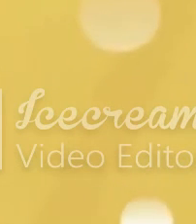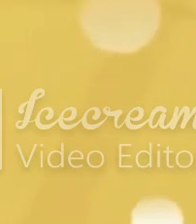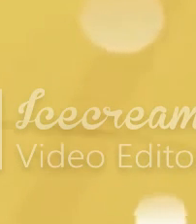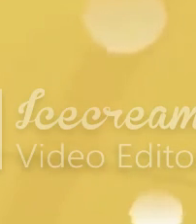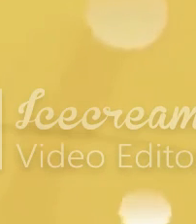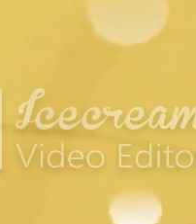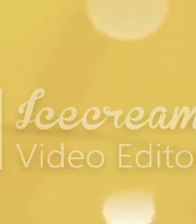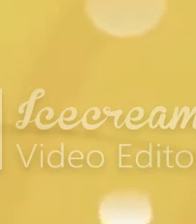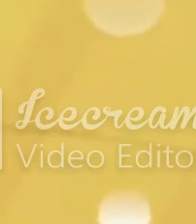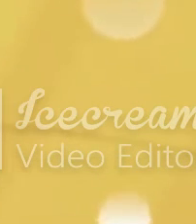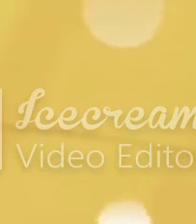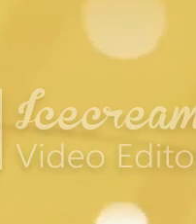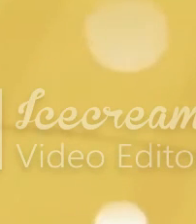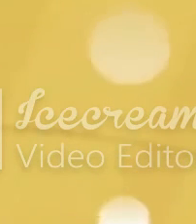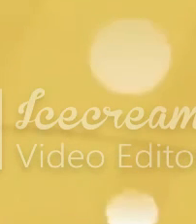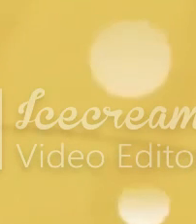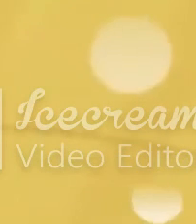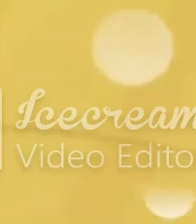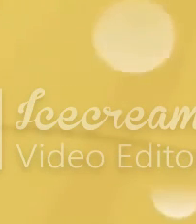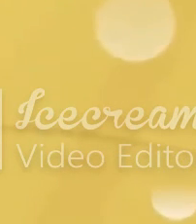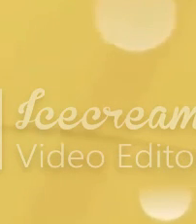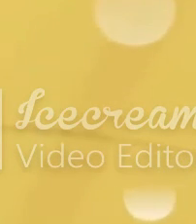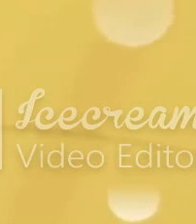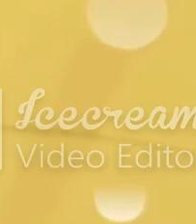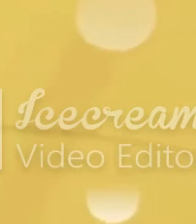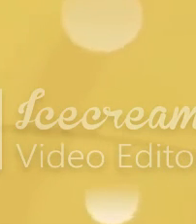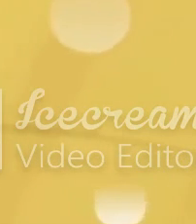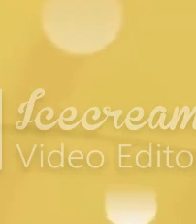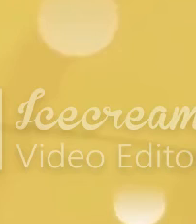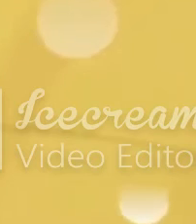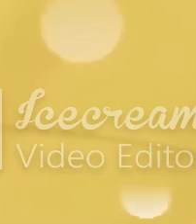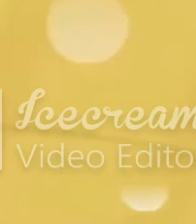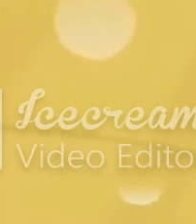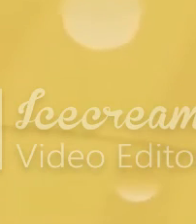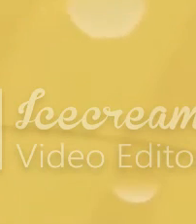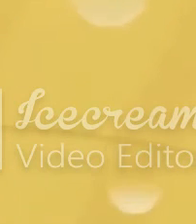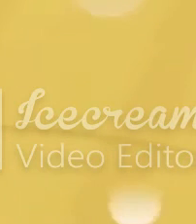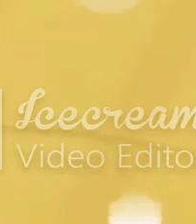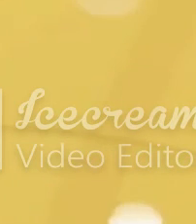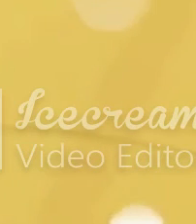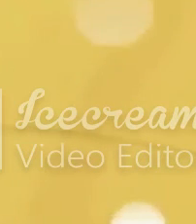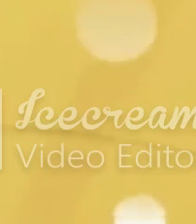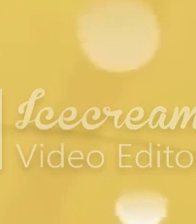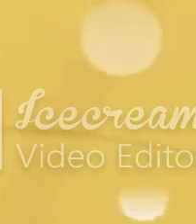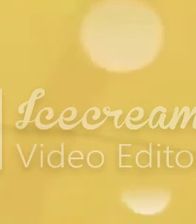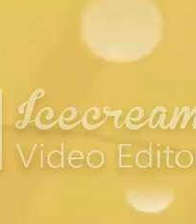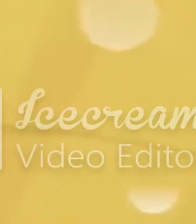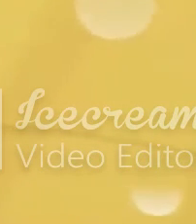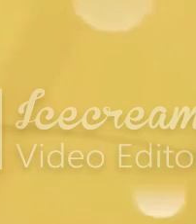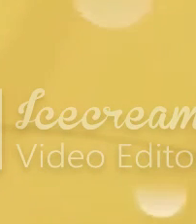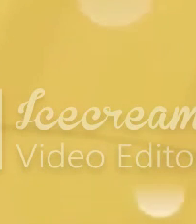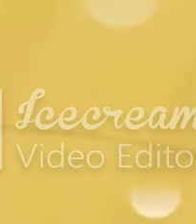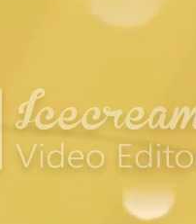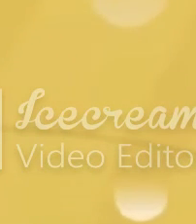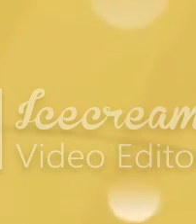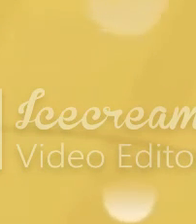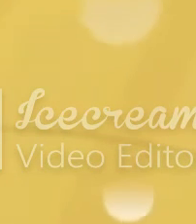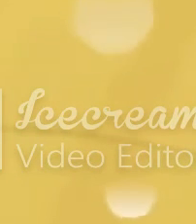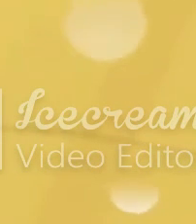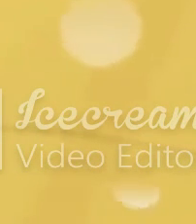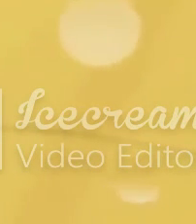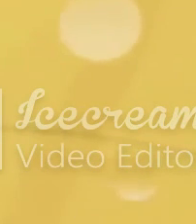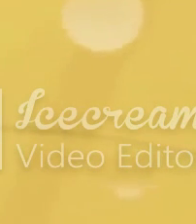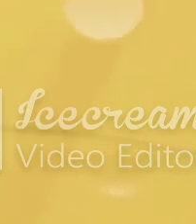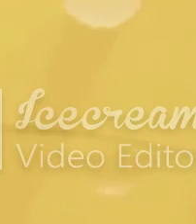¿Se han preguntado por qué en sus clases su docente siempre hace énfasis en la ortografía?